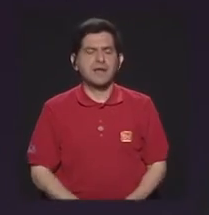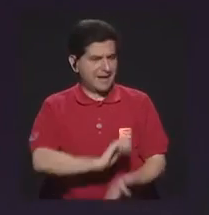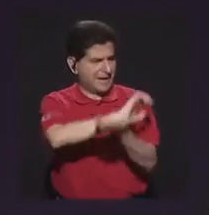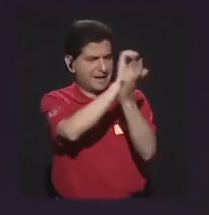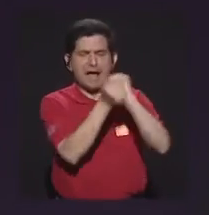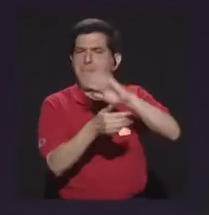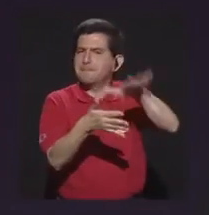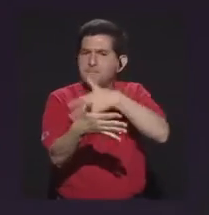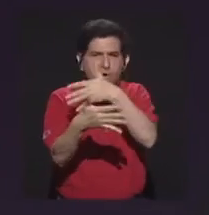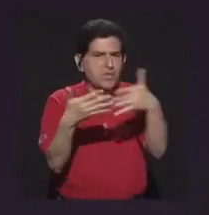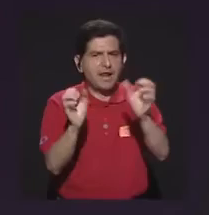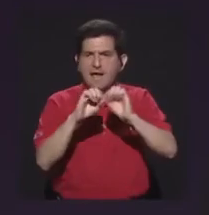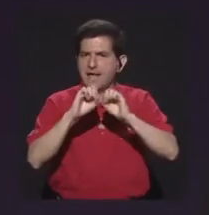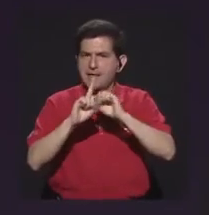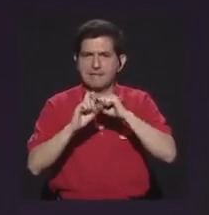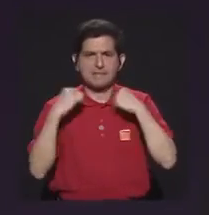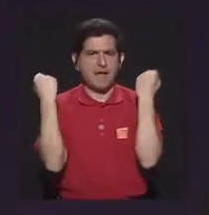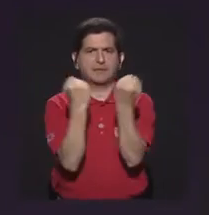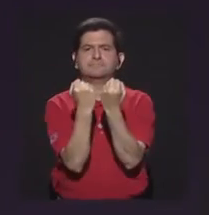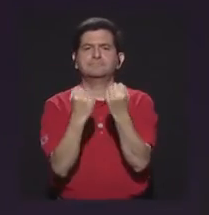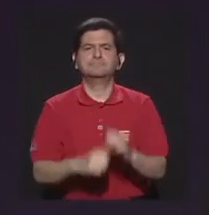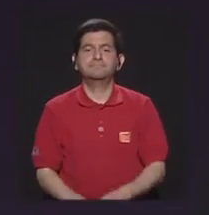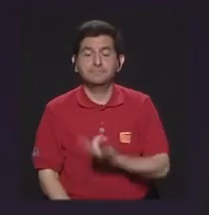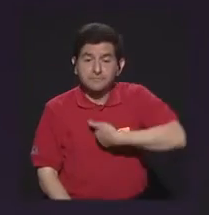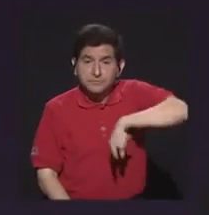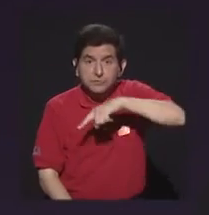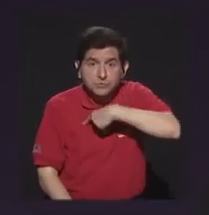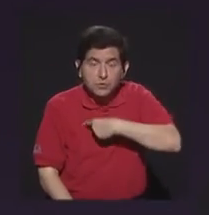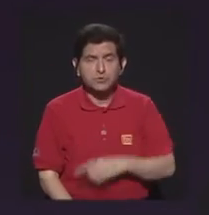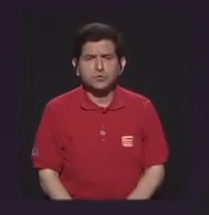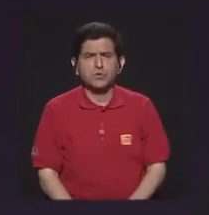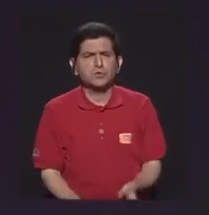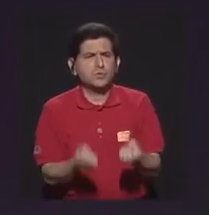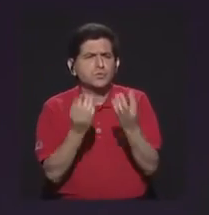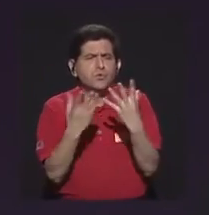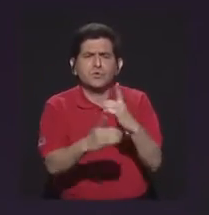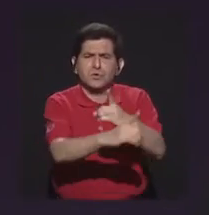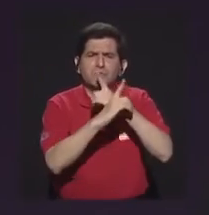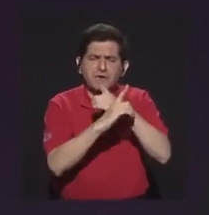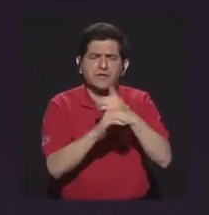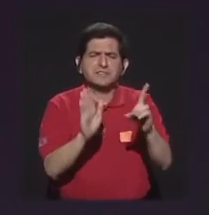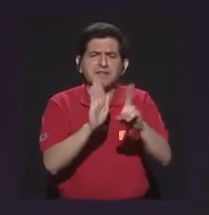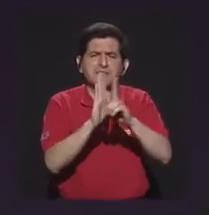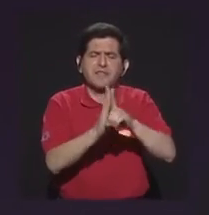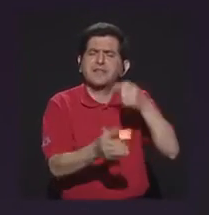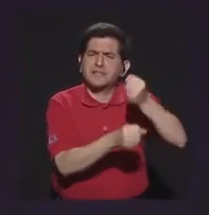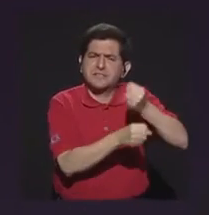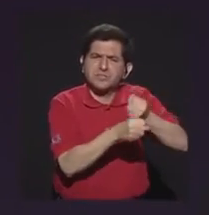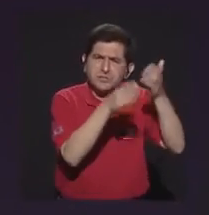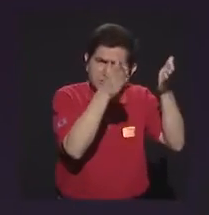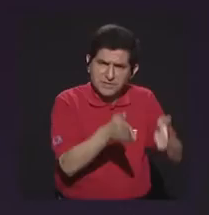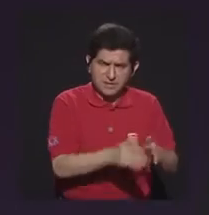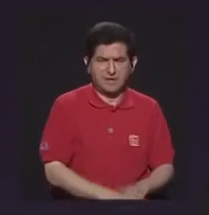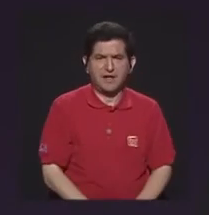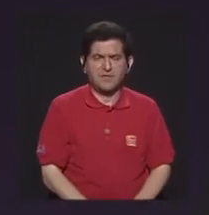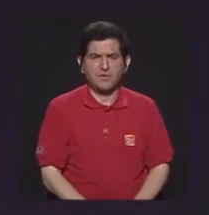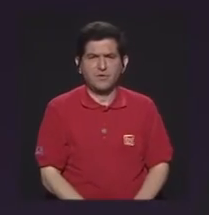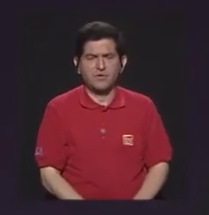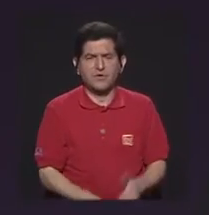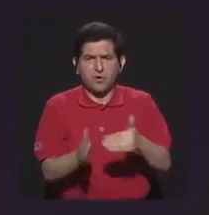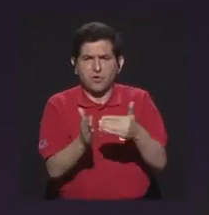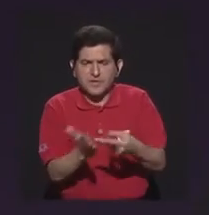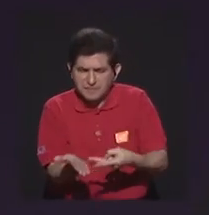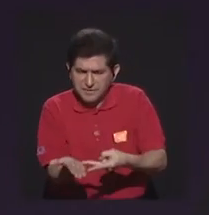en su agenda sindical, ¿verdad? Puesto que nosotros nos abocamos mucho a lo que son la defensa de los derechos laborales, a las